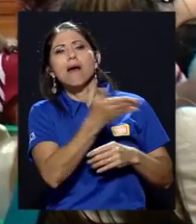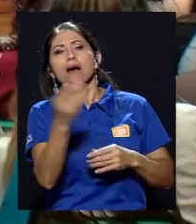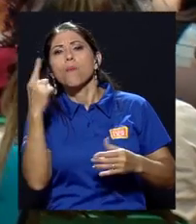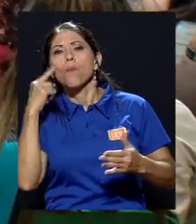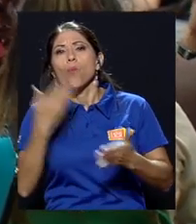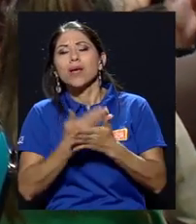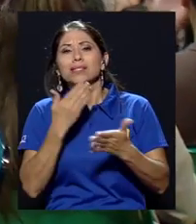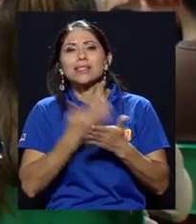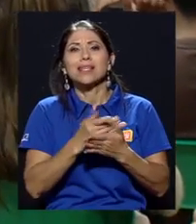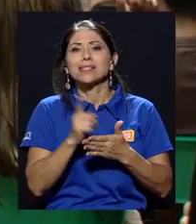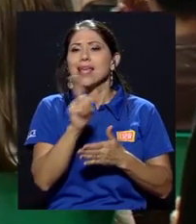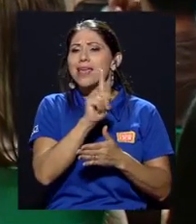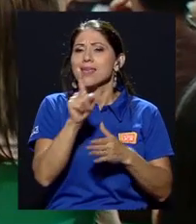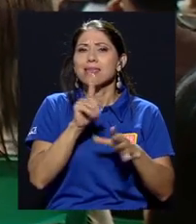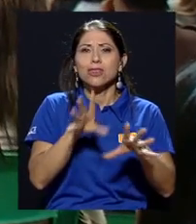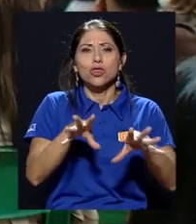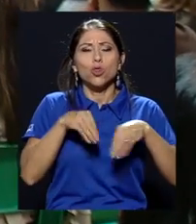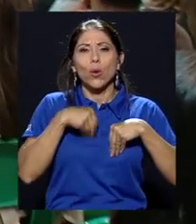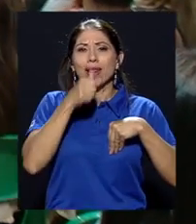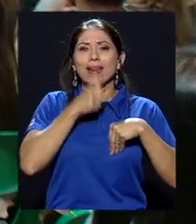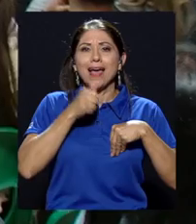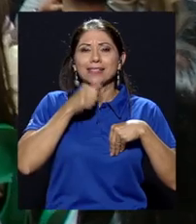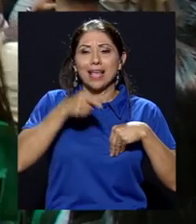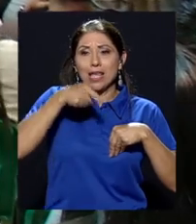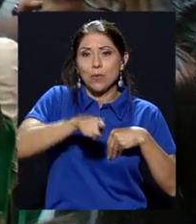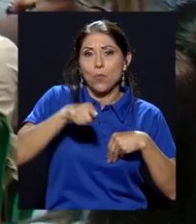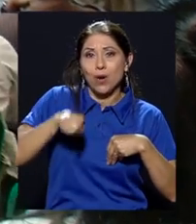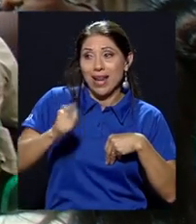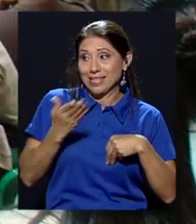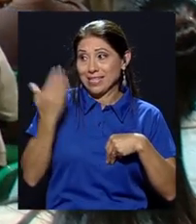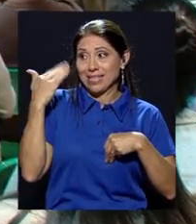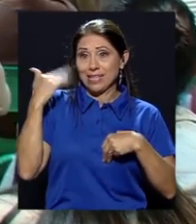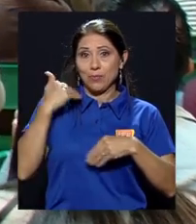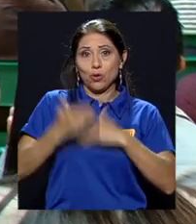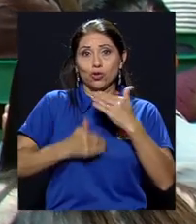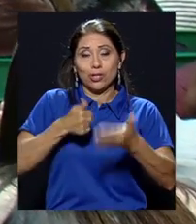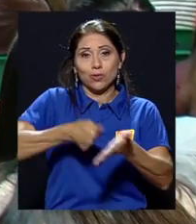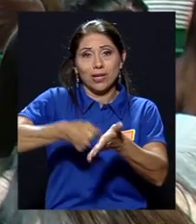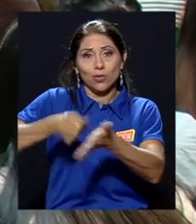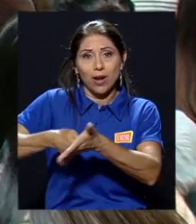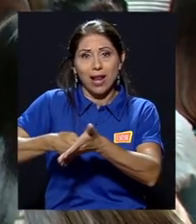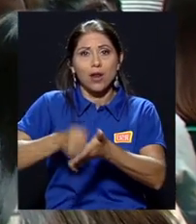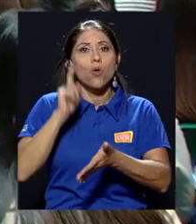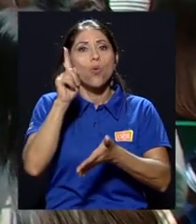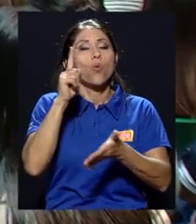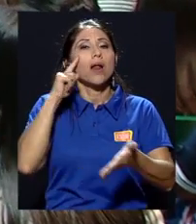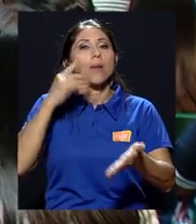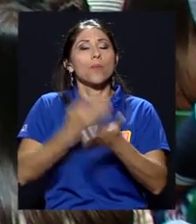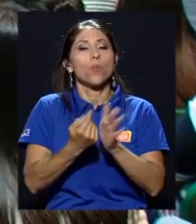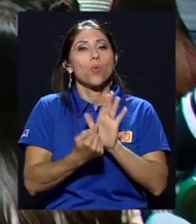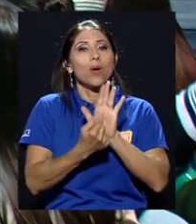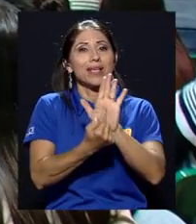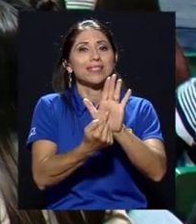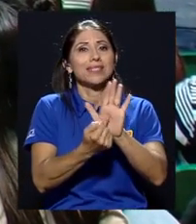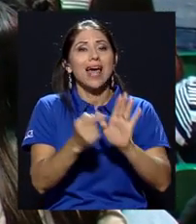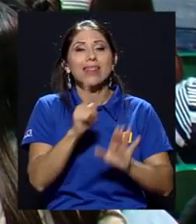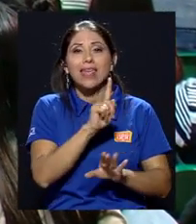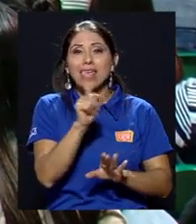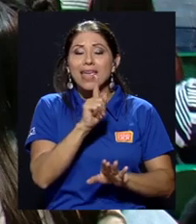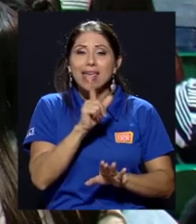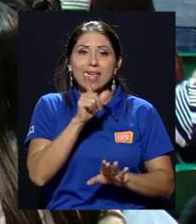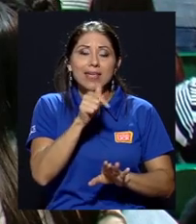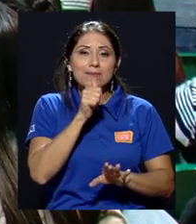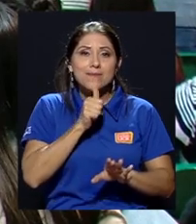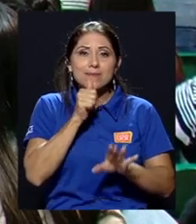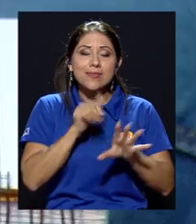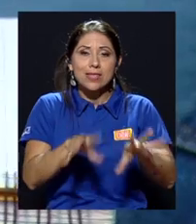violencia experimentadas durante el reciente proceso electoral son una muestra de la intolerancia hacia las diferencias y